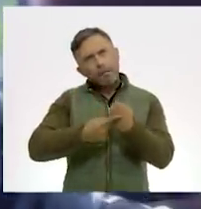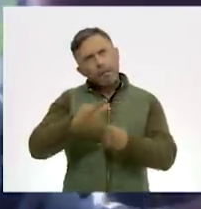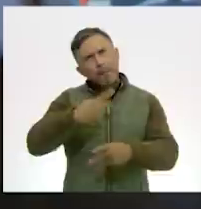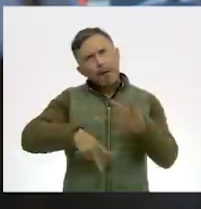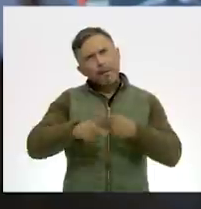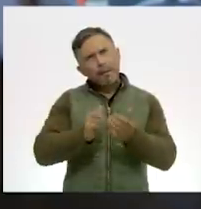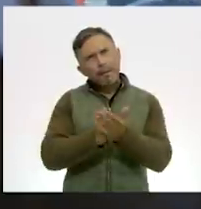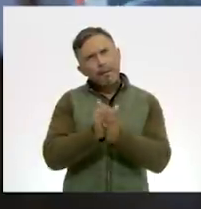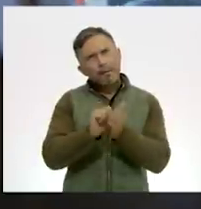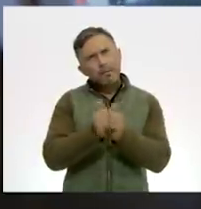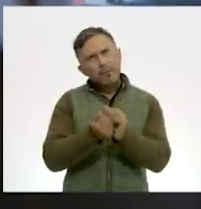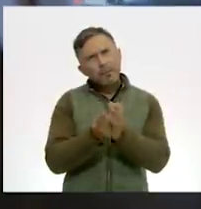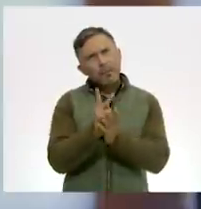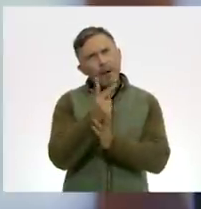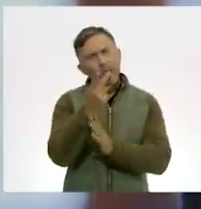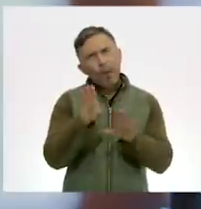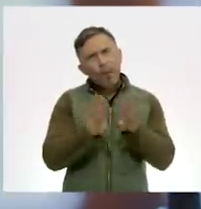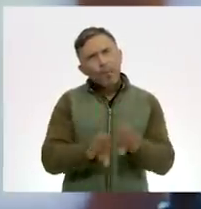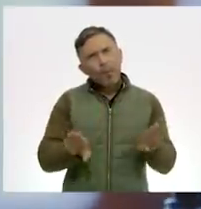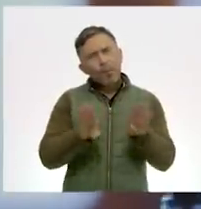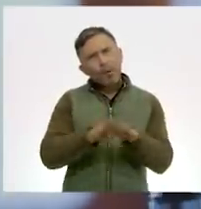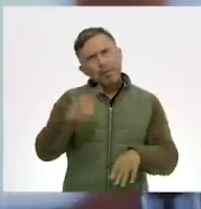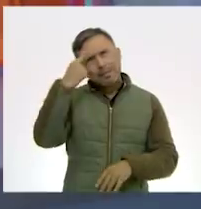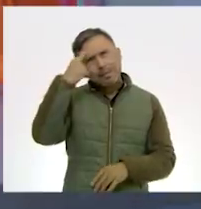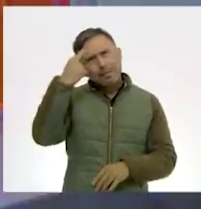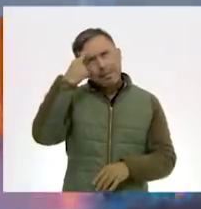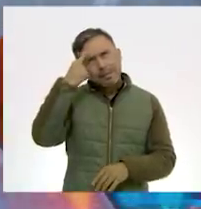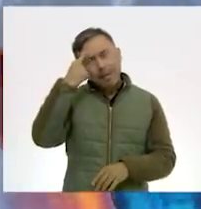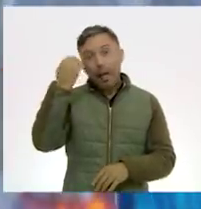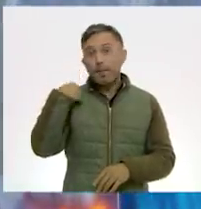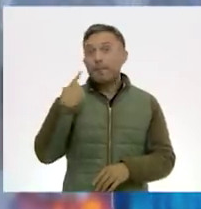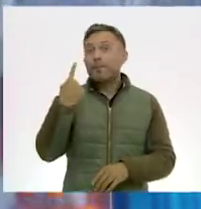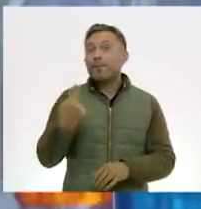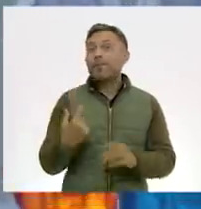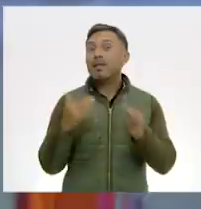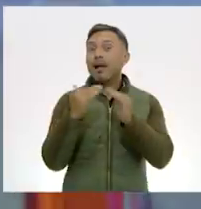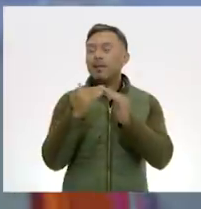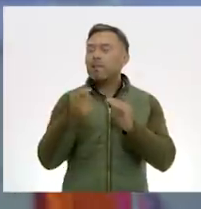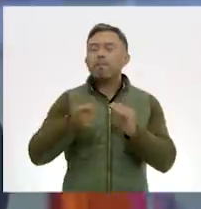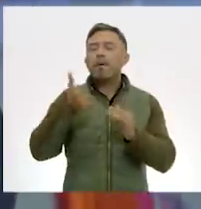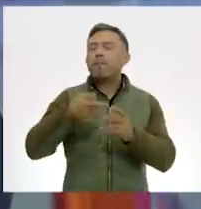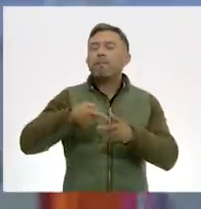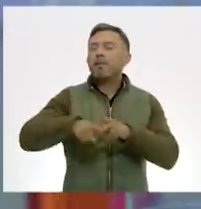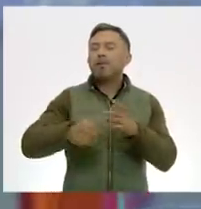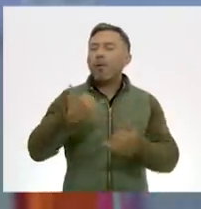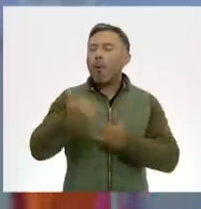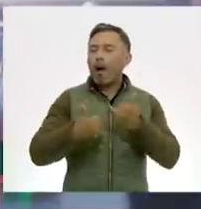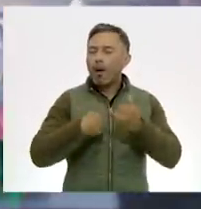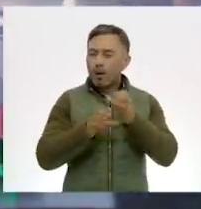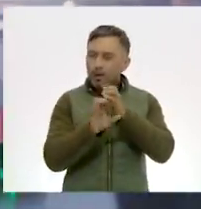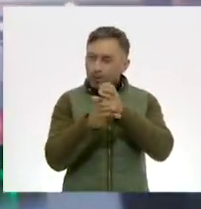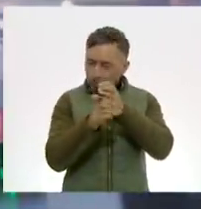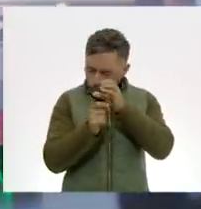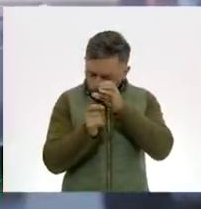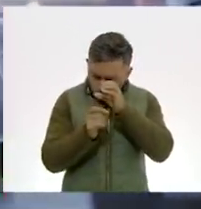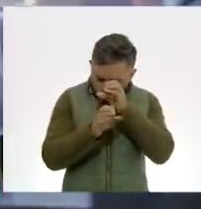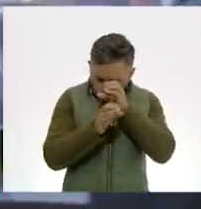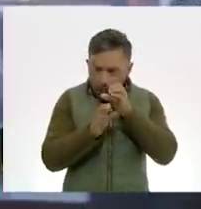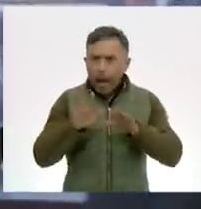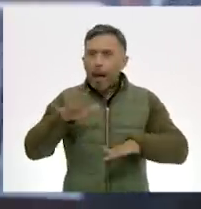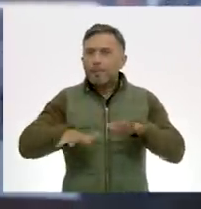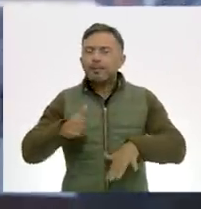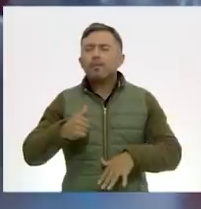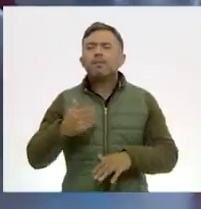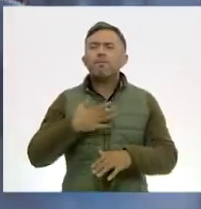pudiera crecer. En mi casa todo empezó con un juego, con mi pequeño microscopio. A veces mezclando cosas en el baño